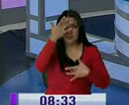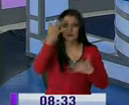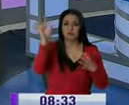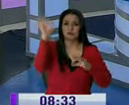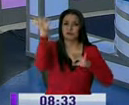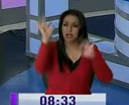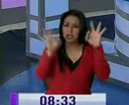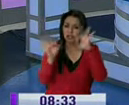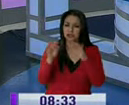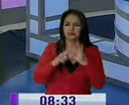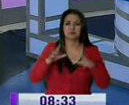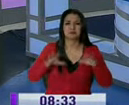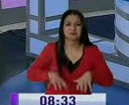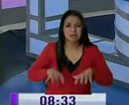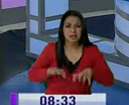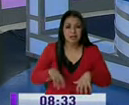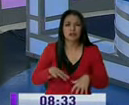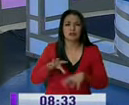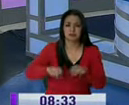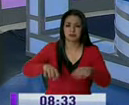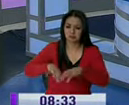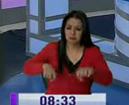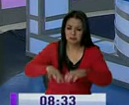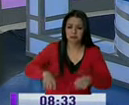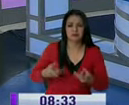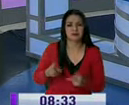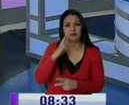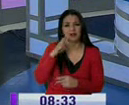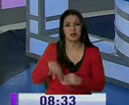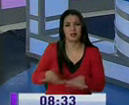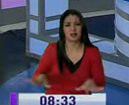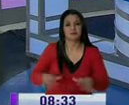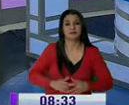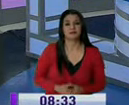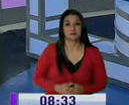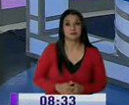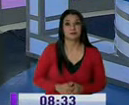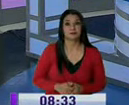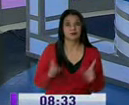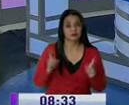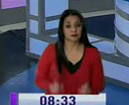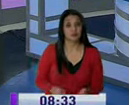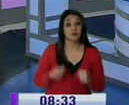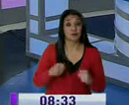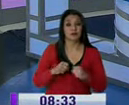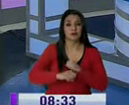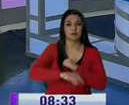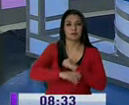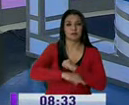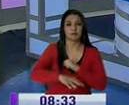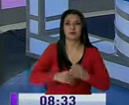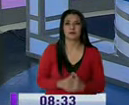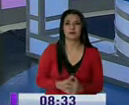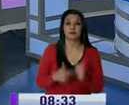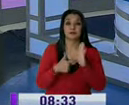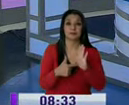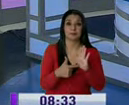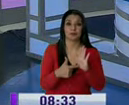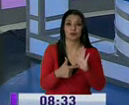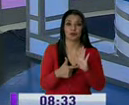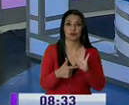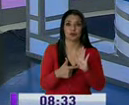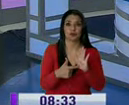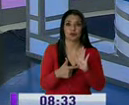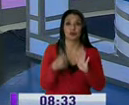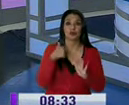vengan los perritos, los animalitos y también las desperdicien, ¿no? Entonces, mira, yo creo que hay que hacer una campaña fuerte. Yo te doy más un ejemplo, con eso terminamos este tema.